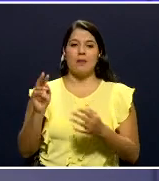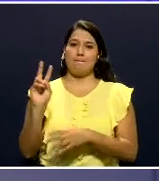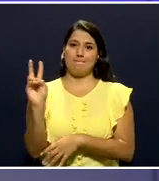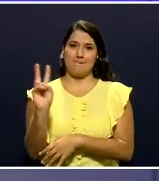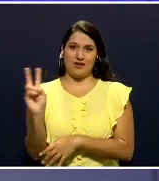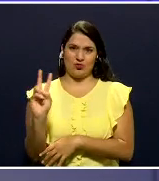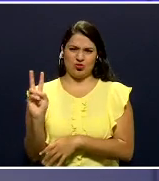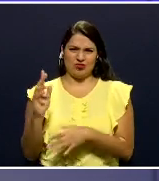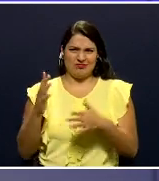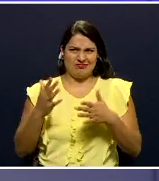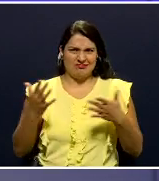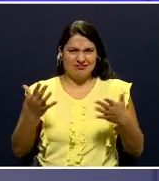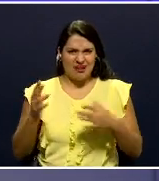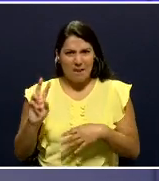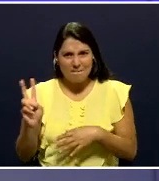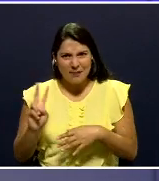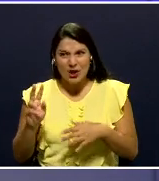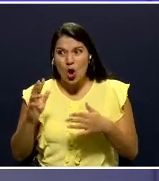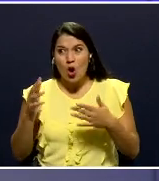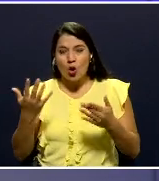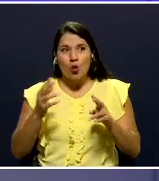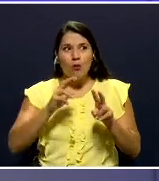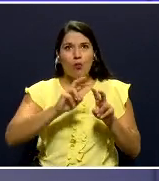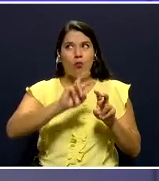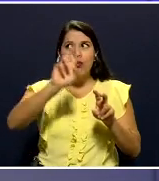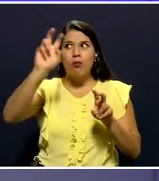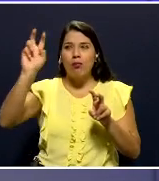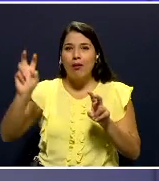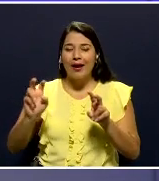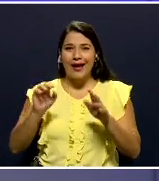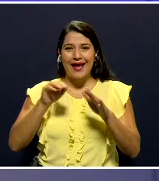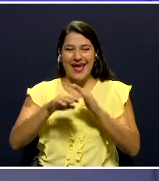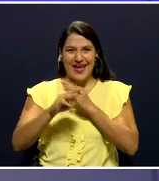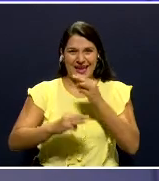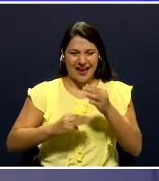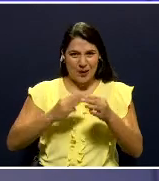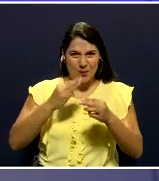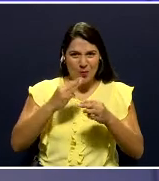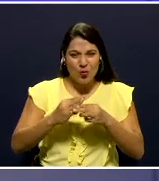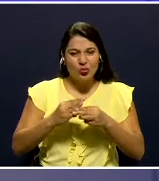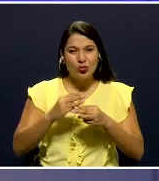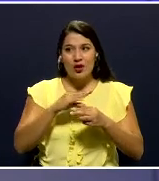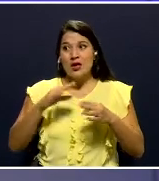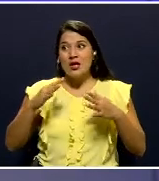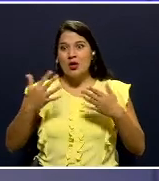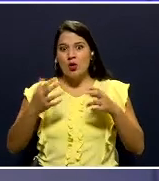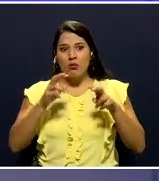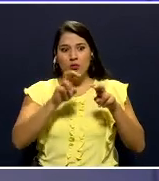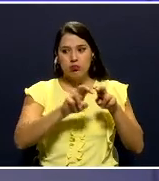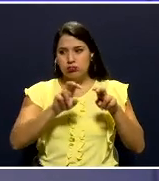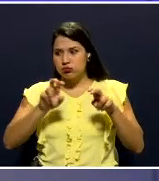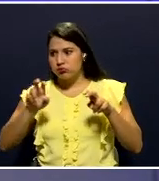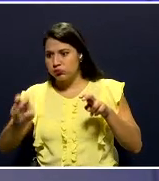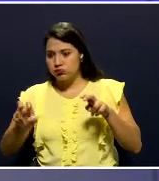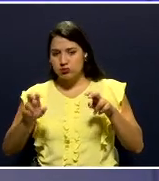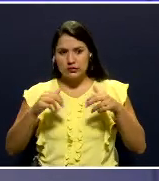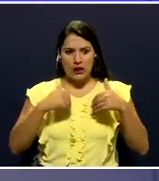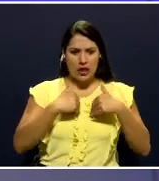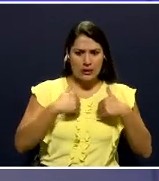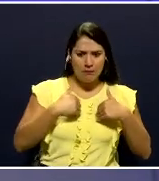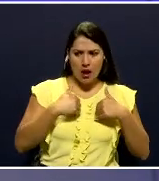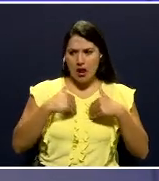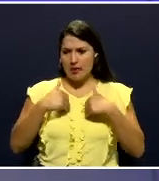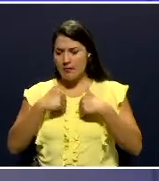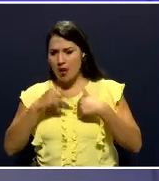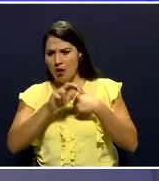virus? ¿Cómo viajan de un continente a otro y de una especie animal a otra? ¿Desde cuándo afectan a la